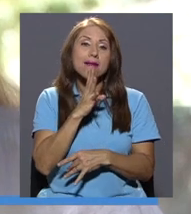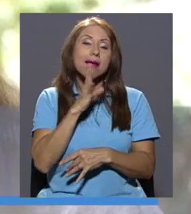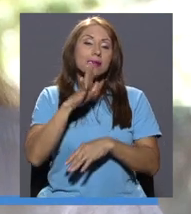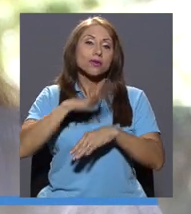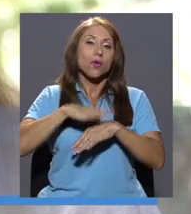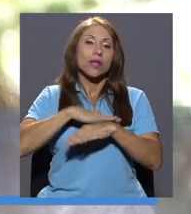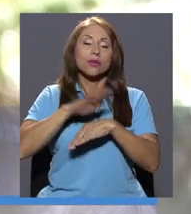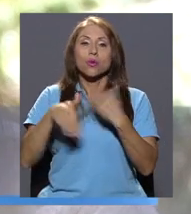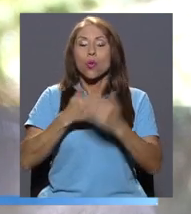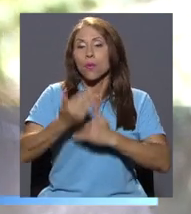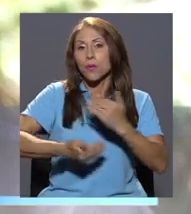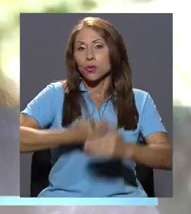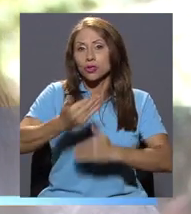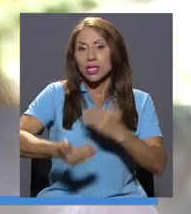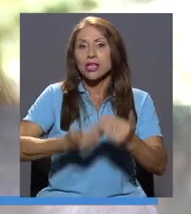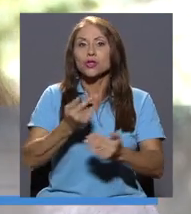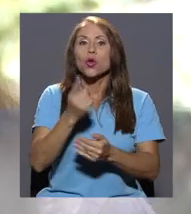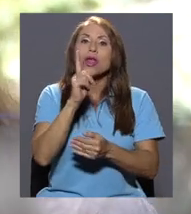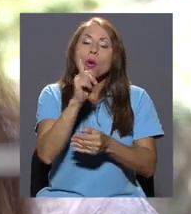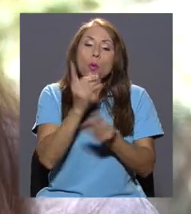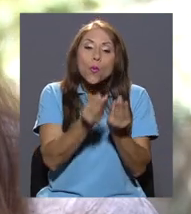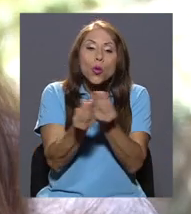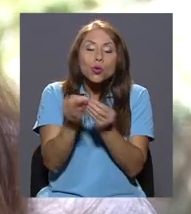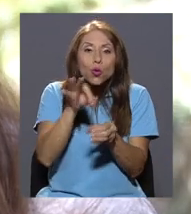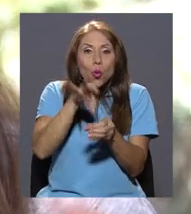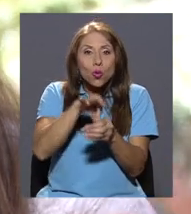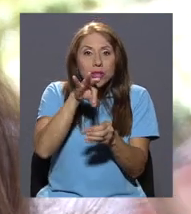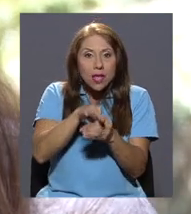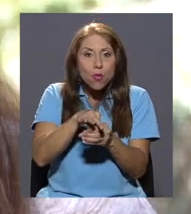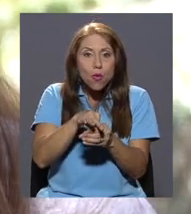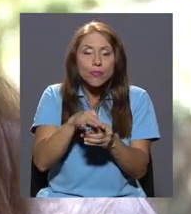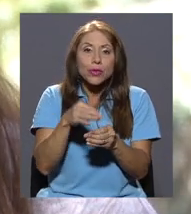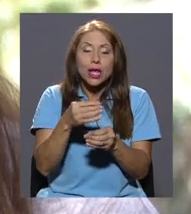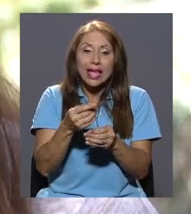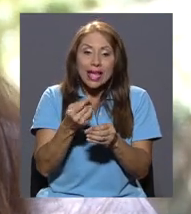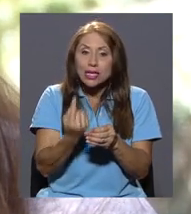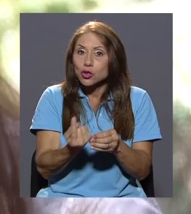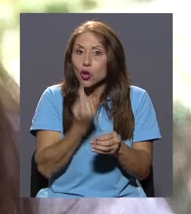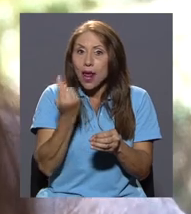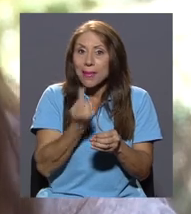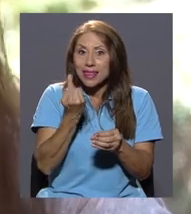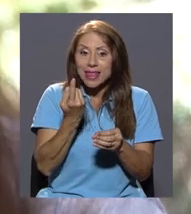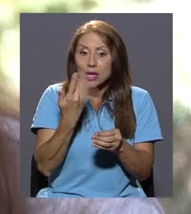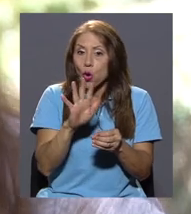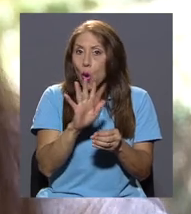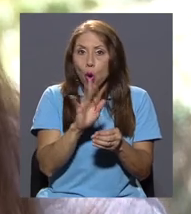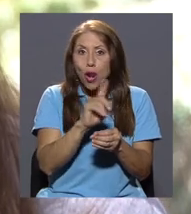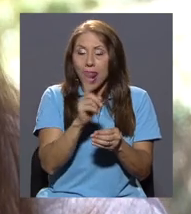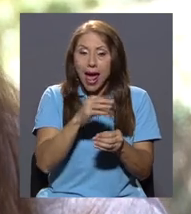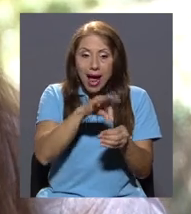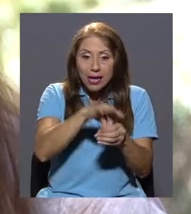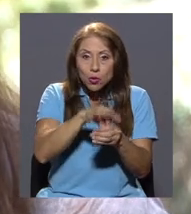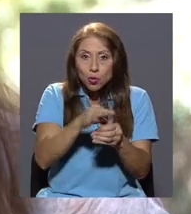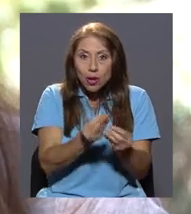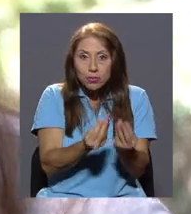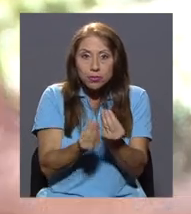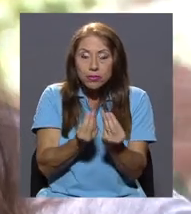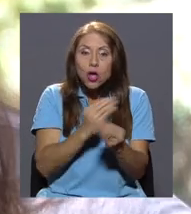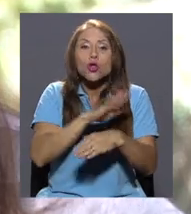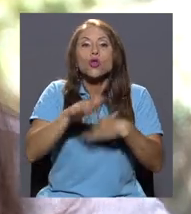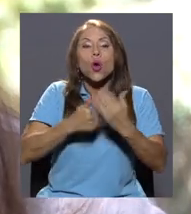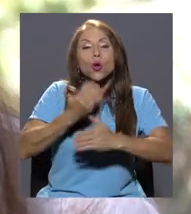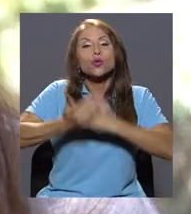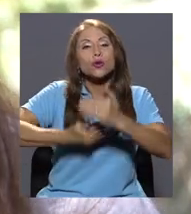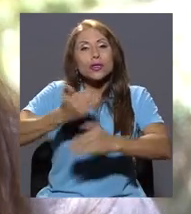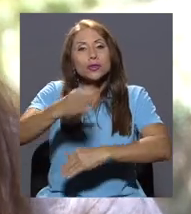como de todo el proceso que lleva un cultivo, que no va a ser solo la producción de la agricultura en sí, sino todos los